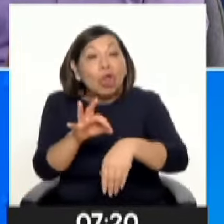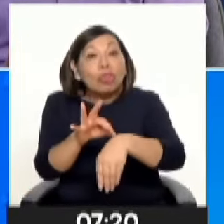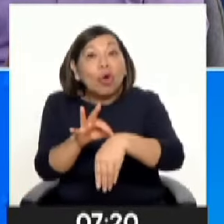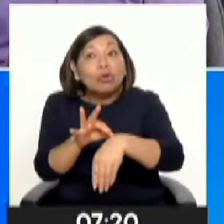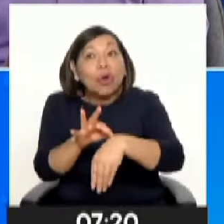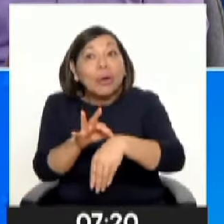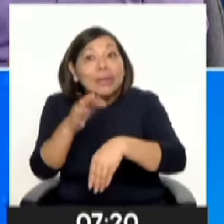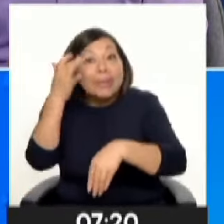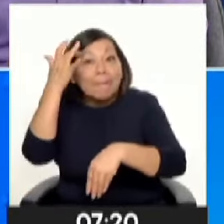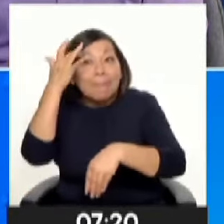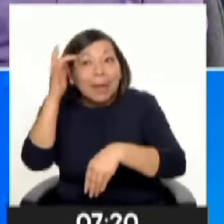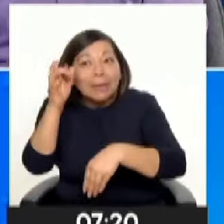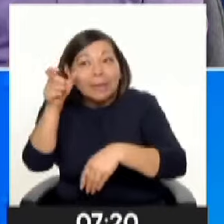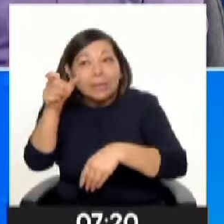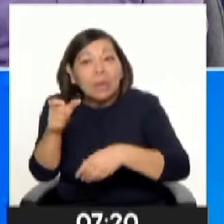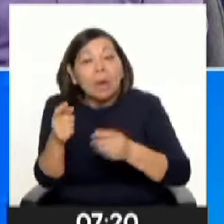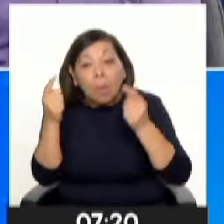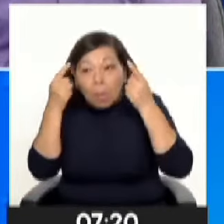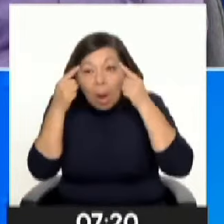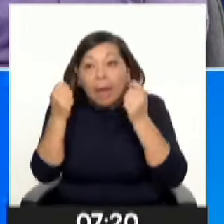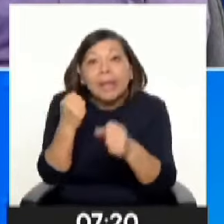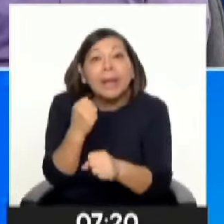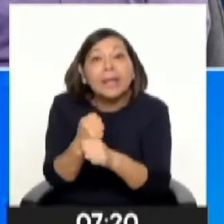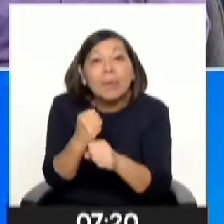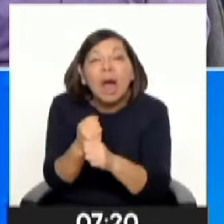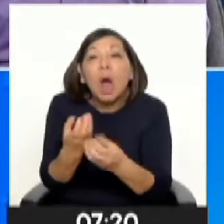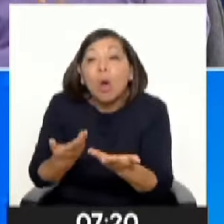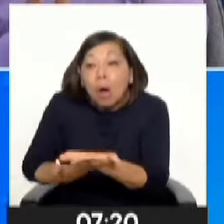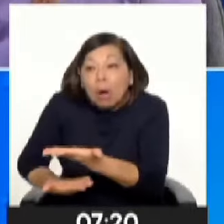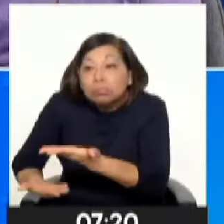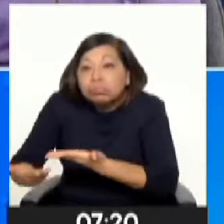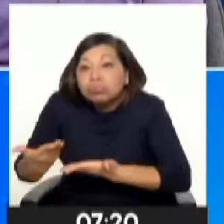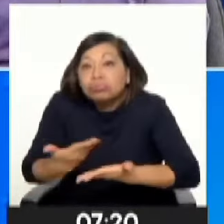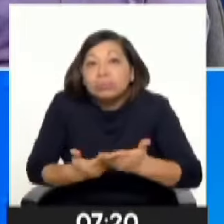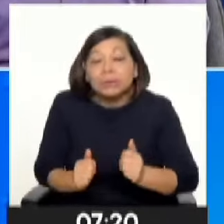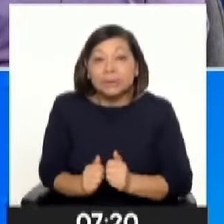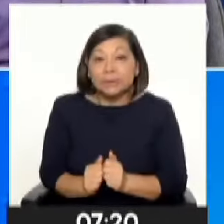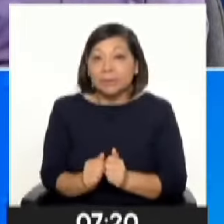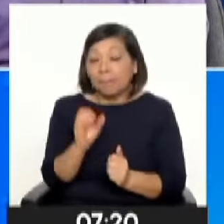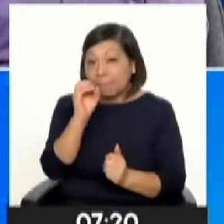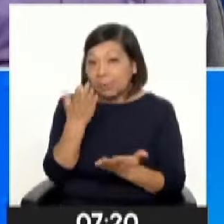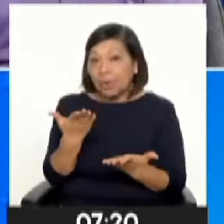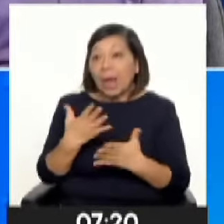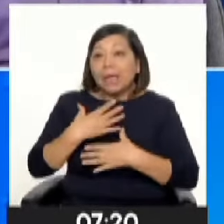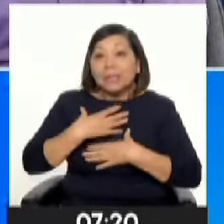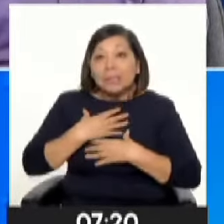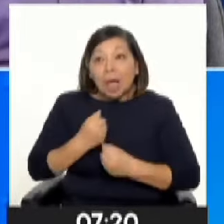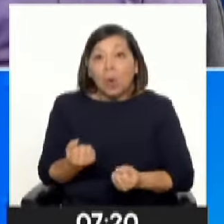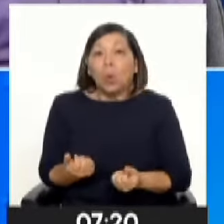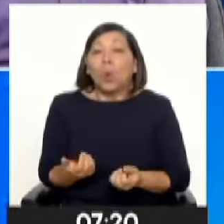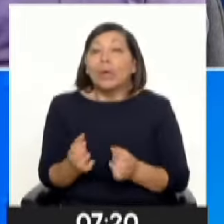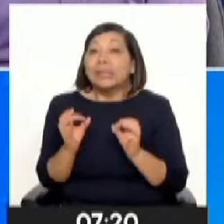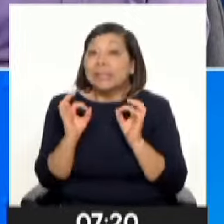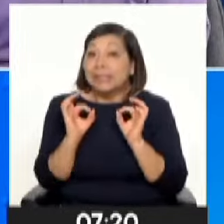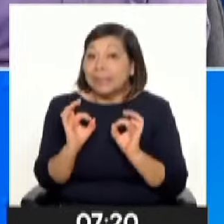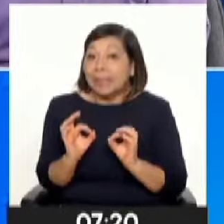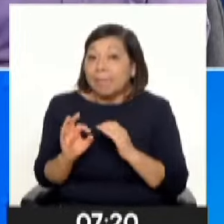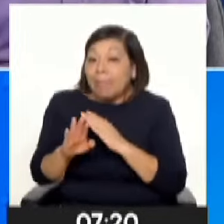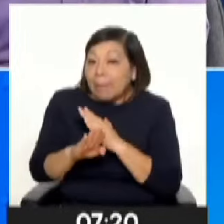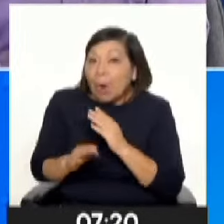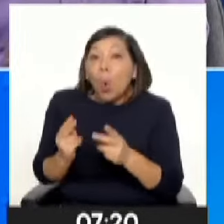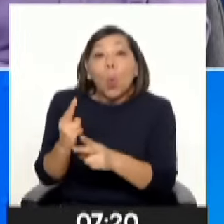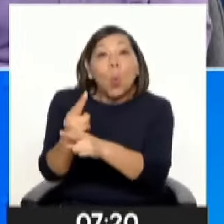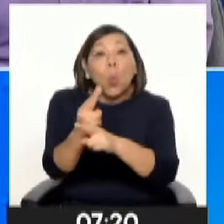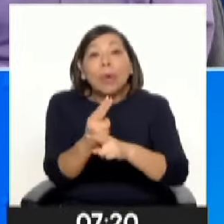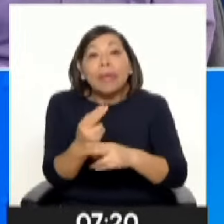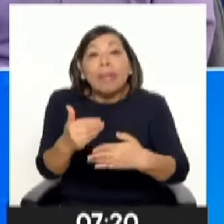distintas áreas tienen que ponerse a trabajar. Yo creo que mis opiniones van desde el campo de la salud pública, siempre basadas en la